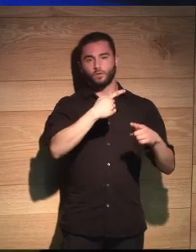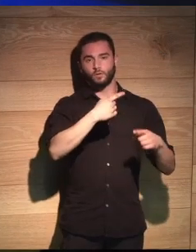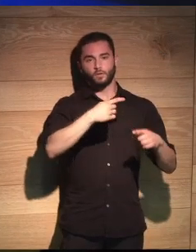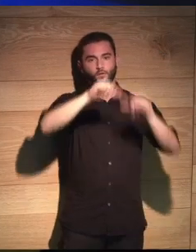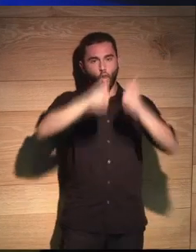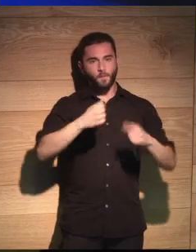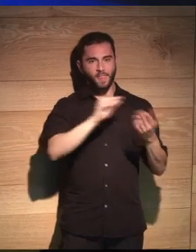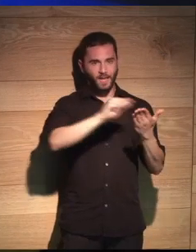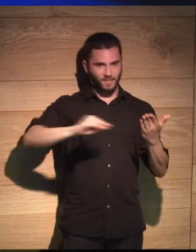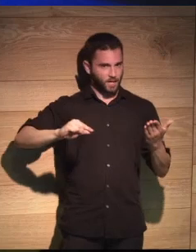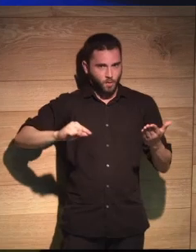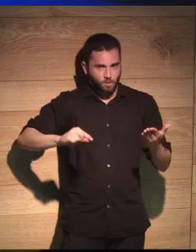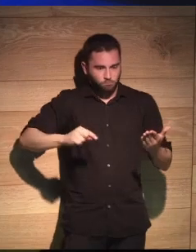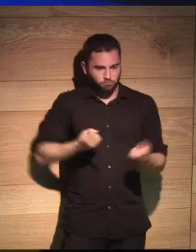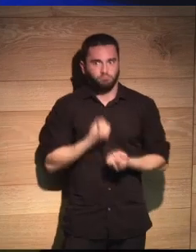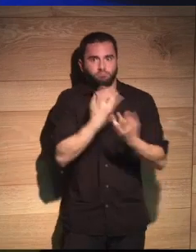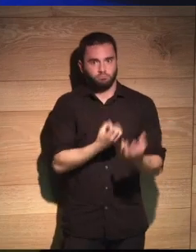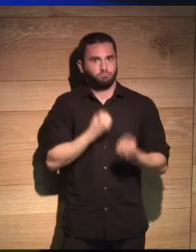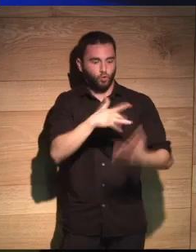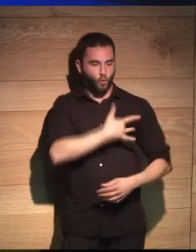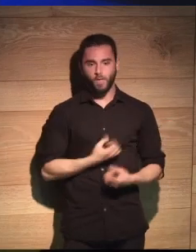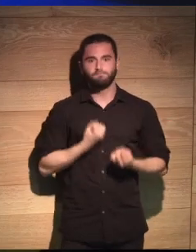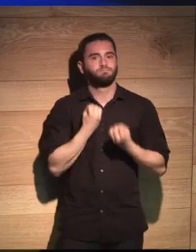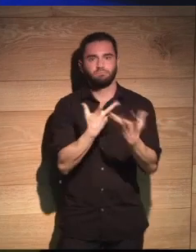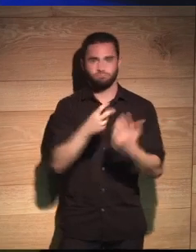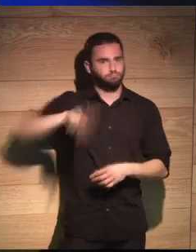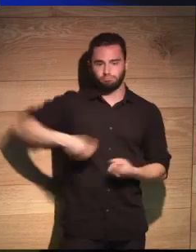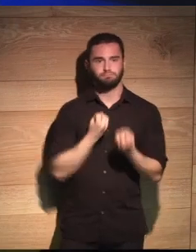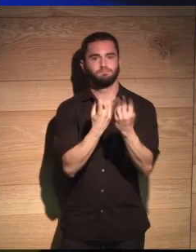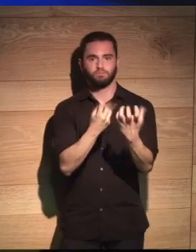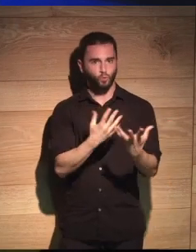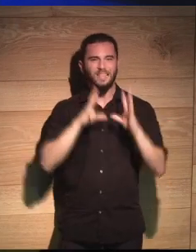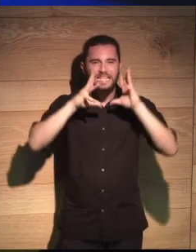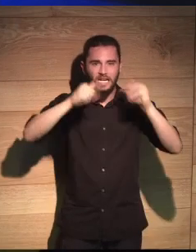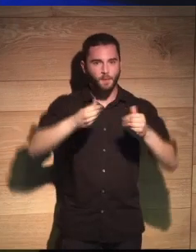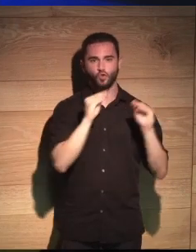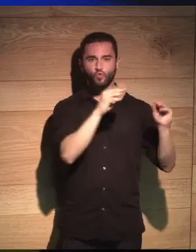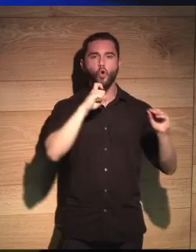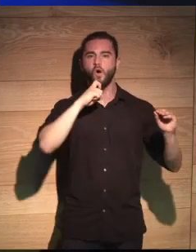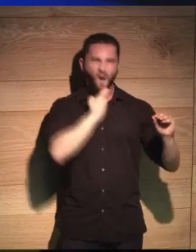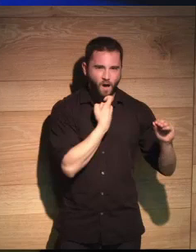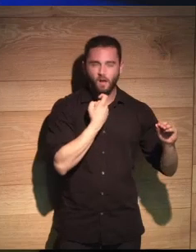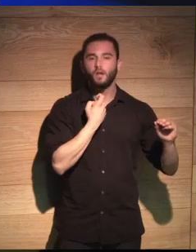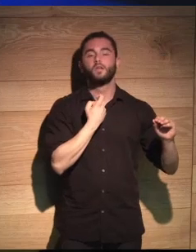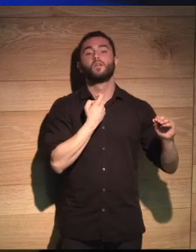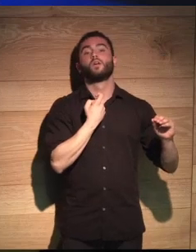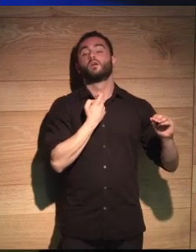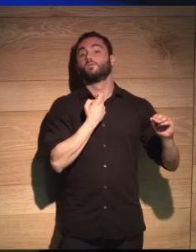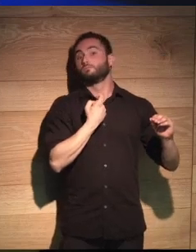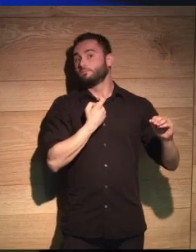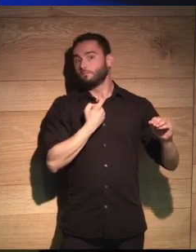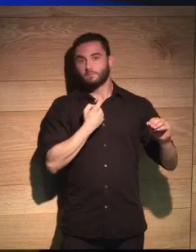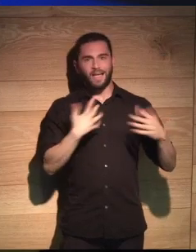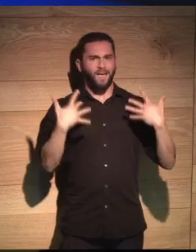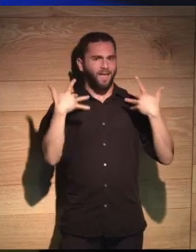sea, cuenta lo que su corazón está viendo, lo que está contando, su rabia, su odio,